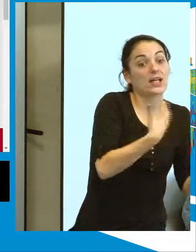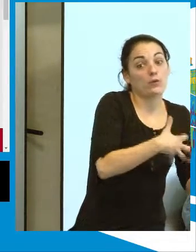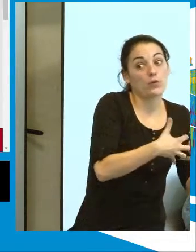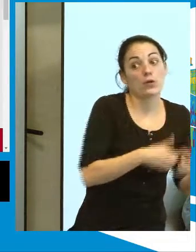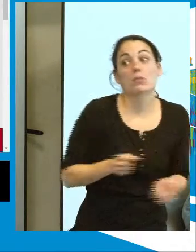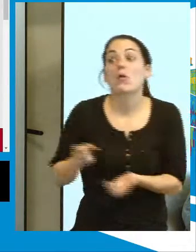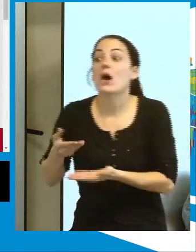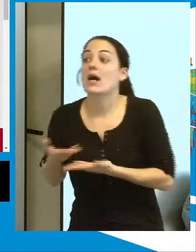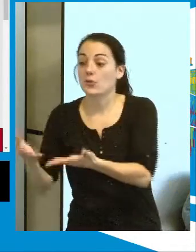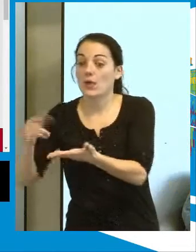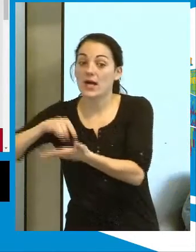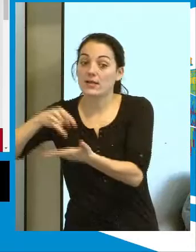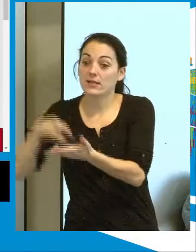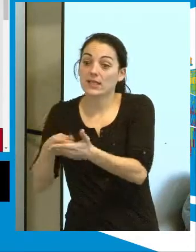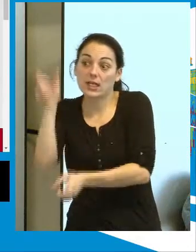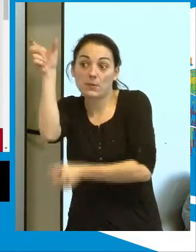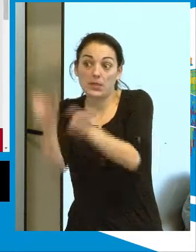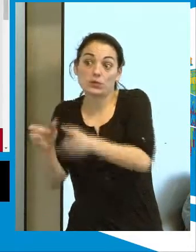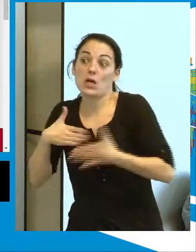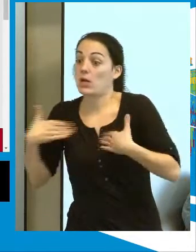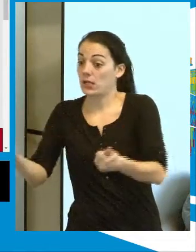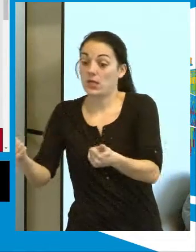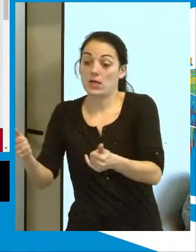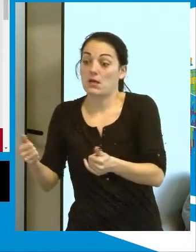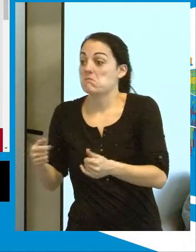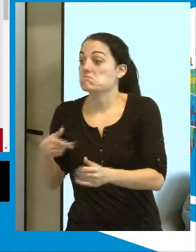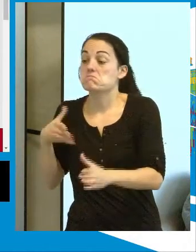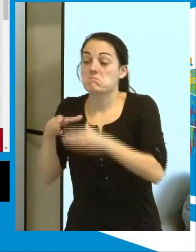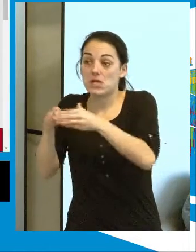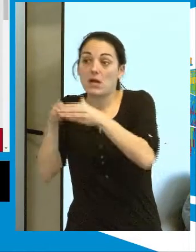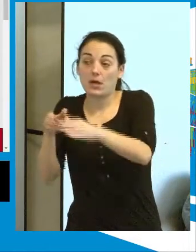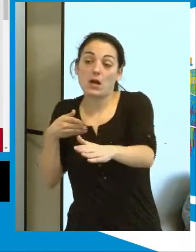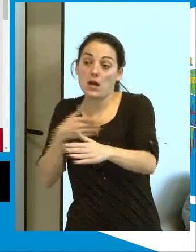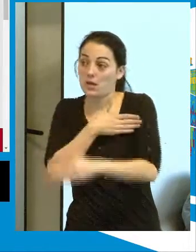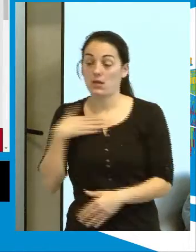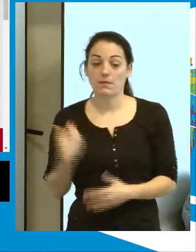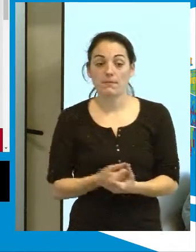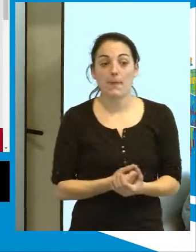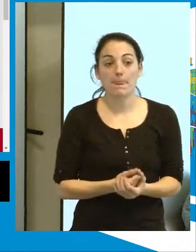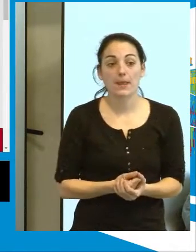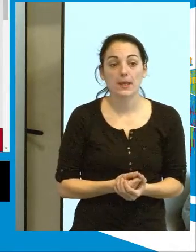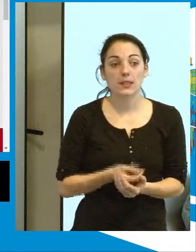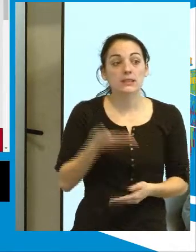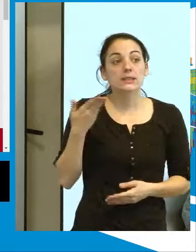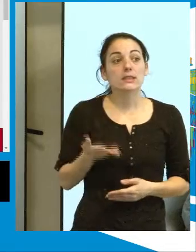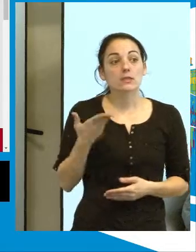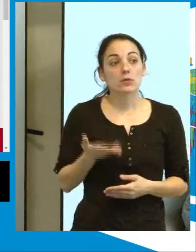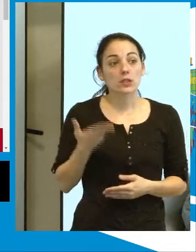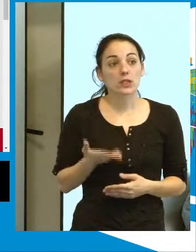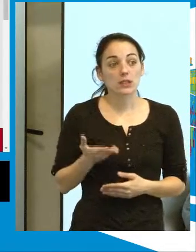las ayudas técnicas de cualquier persona que quiera navegar con la suya. Y luego, pues bueno, muy importante,